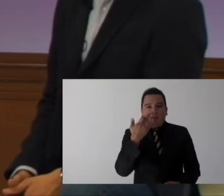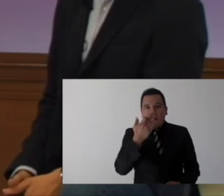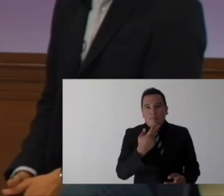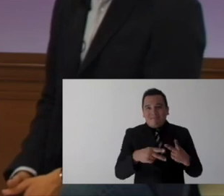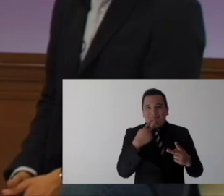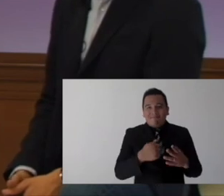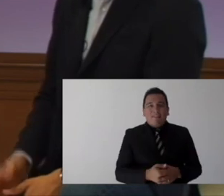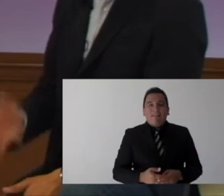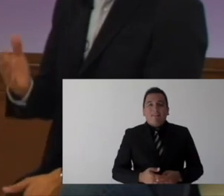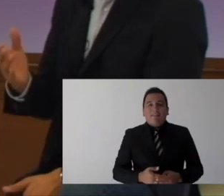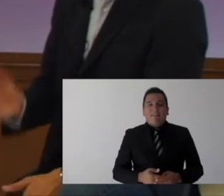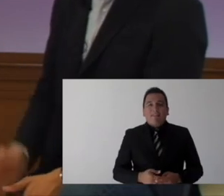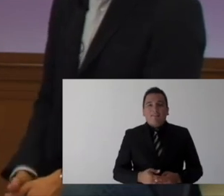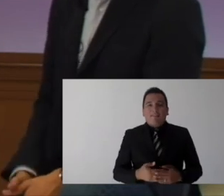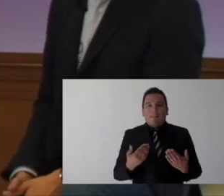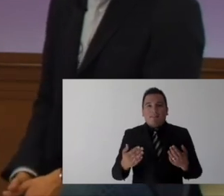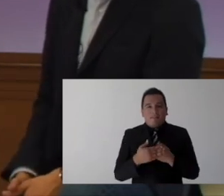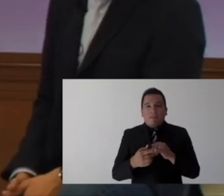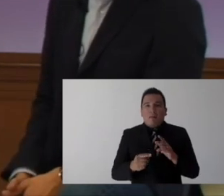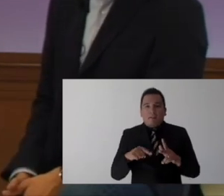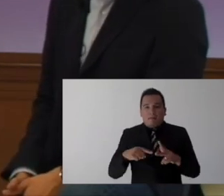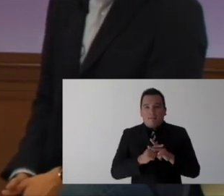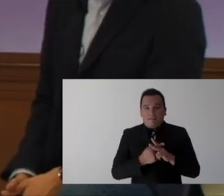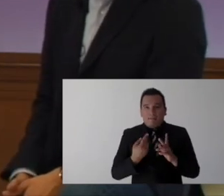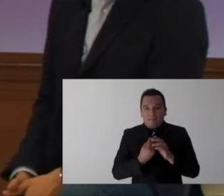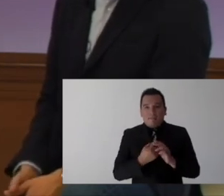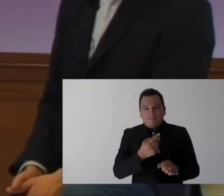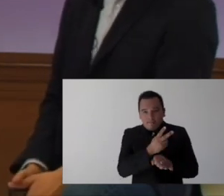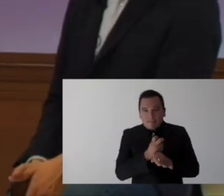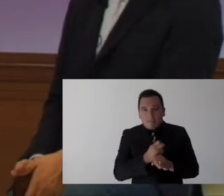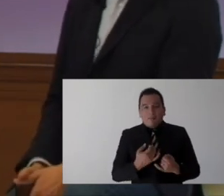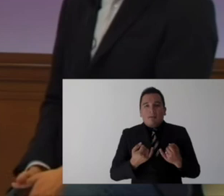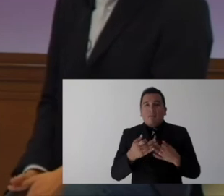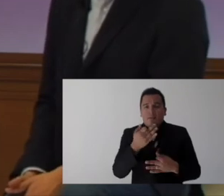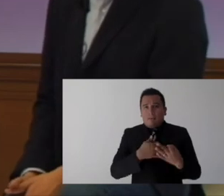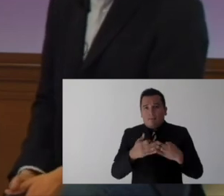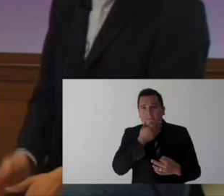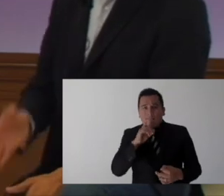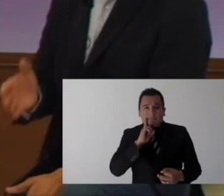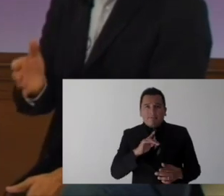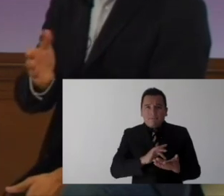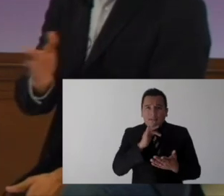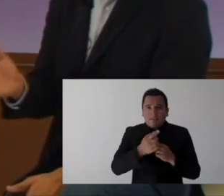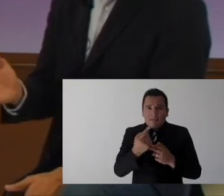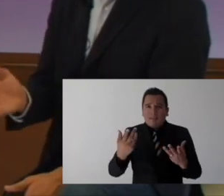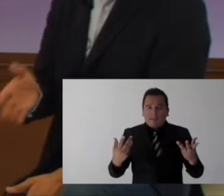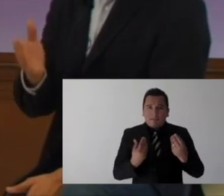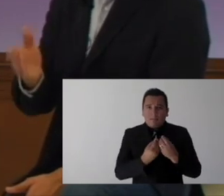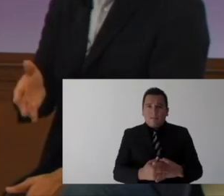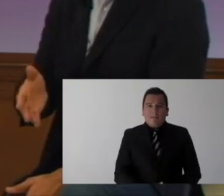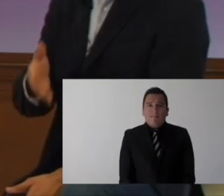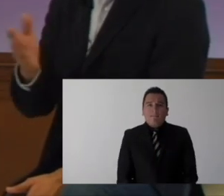de este curso. Y a todos, y a todas, muchas gracias por acompañarnos en este programa. Y ahí está la